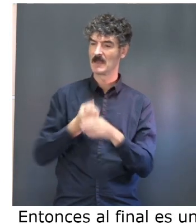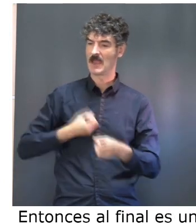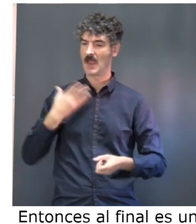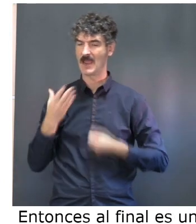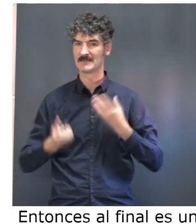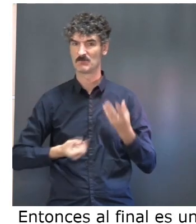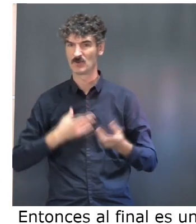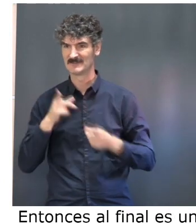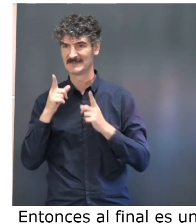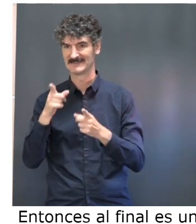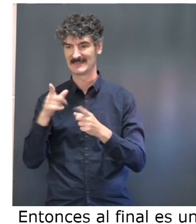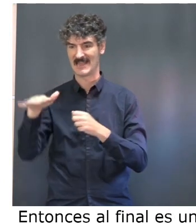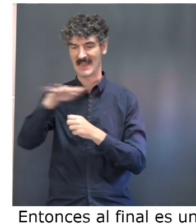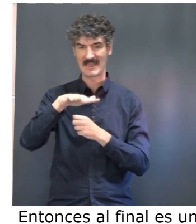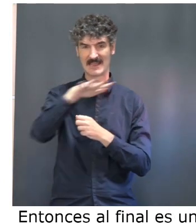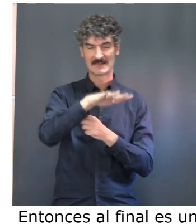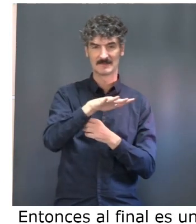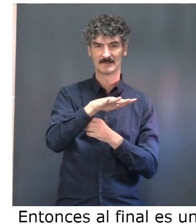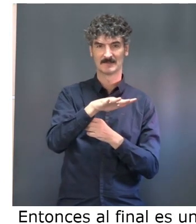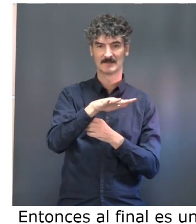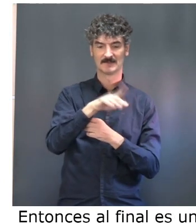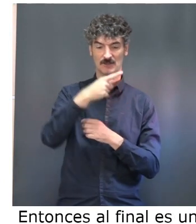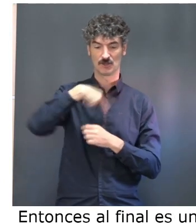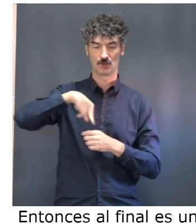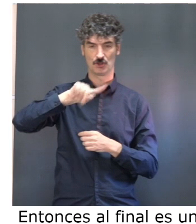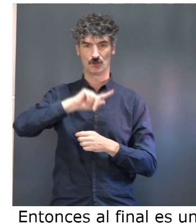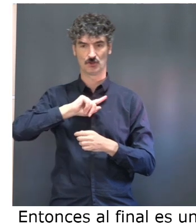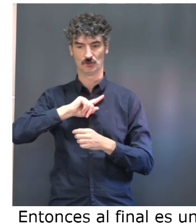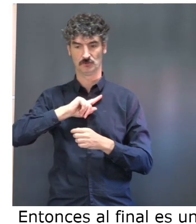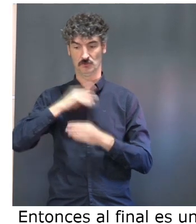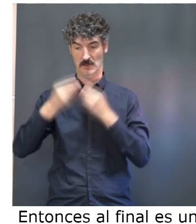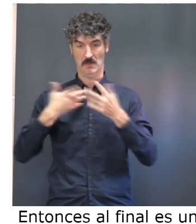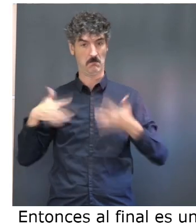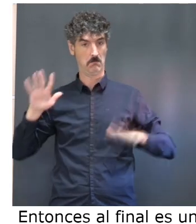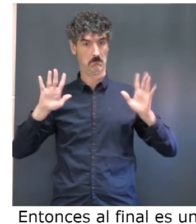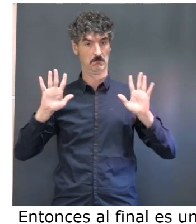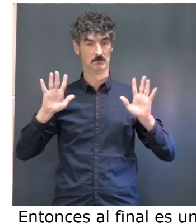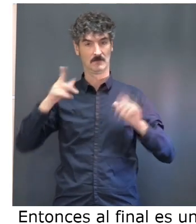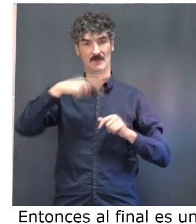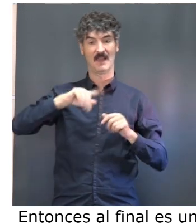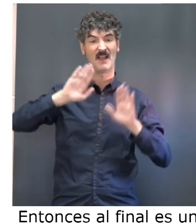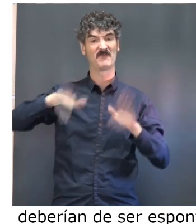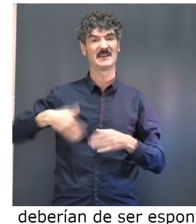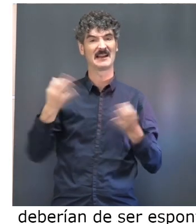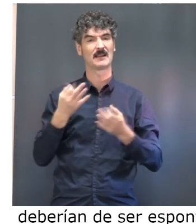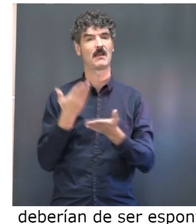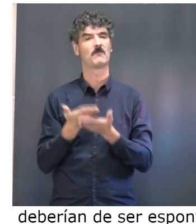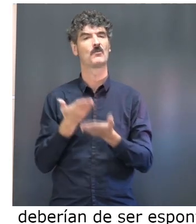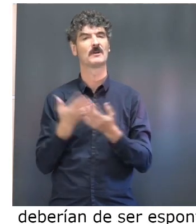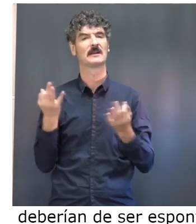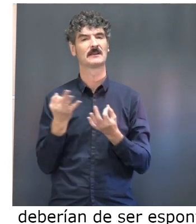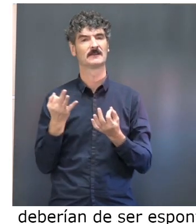espontáneos y que no deberíamos de tener que incidir en ellos, pero que al final se demuestra